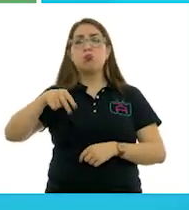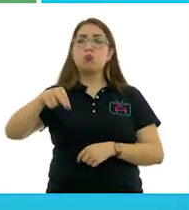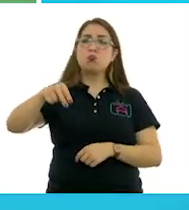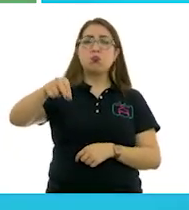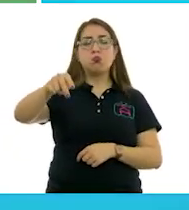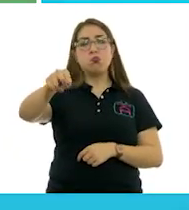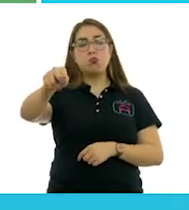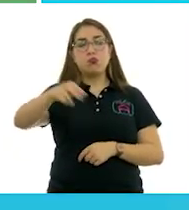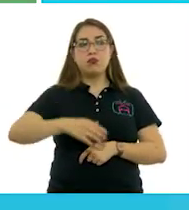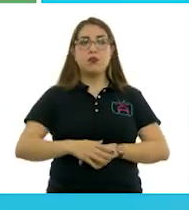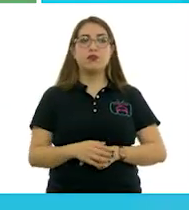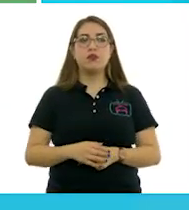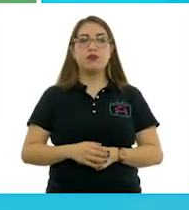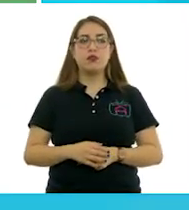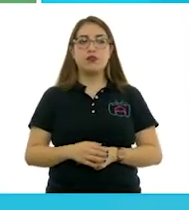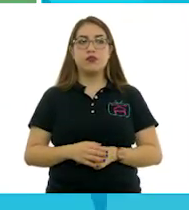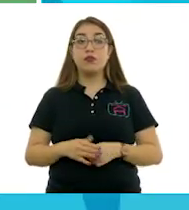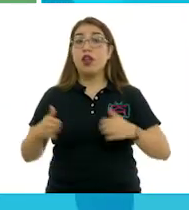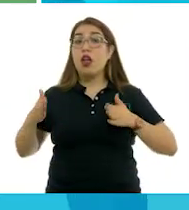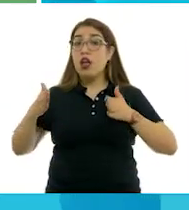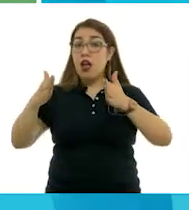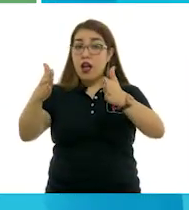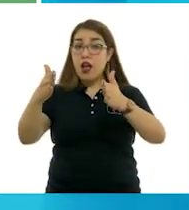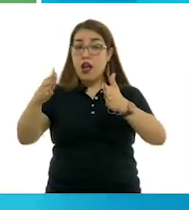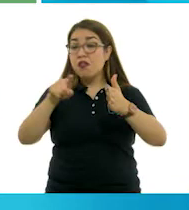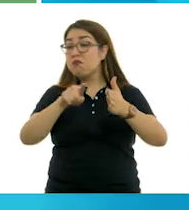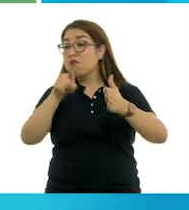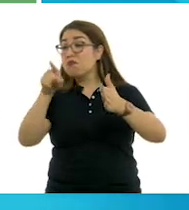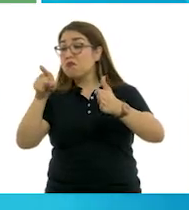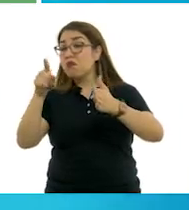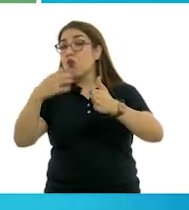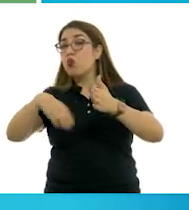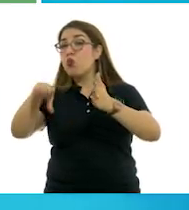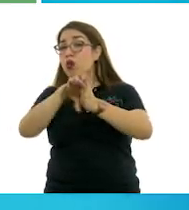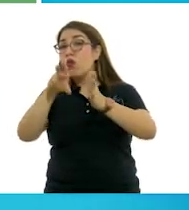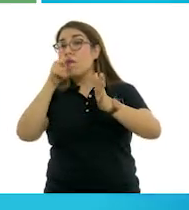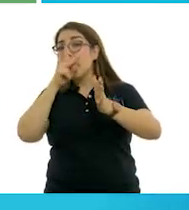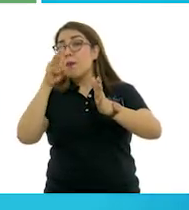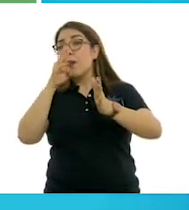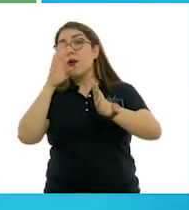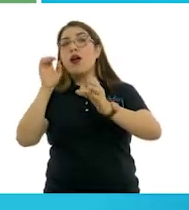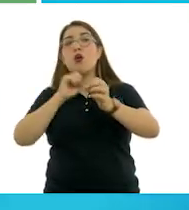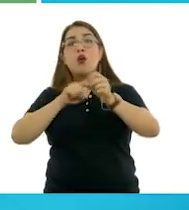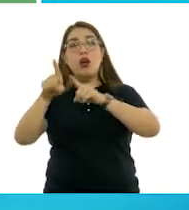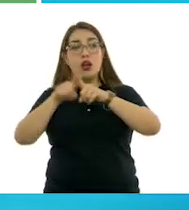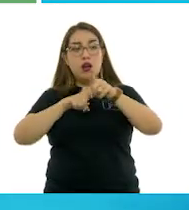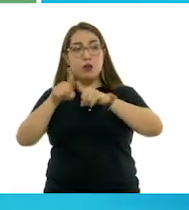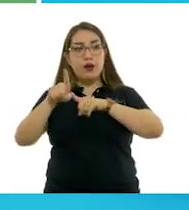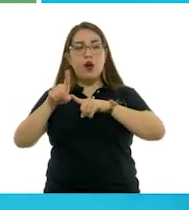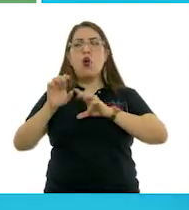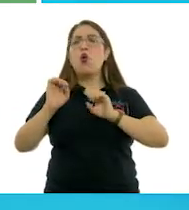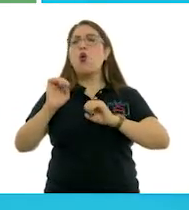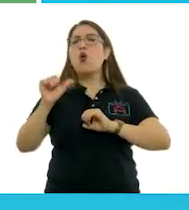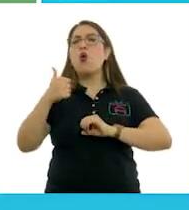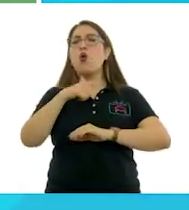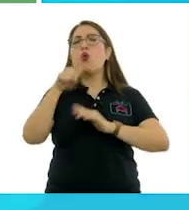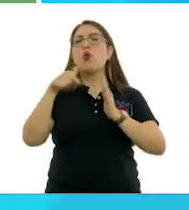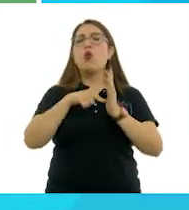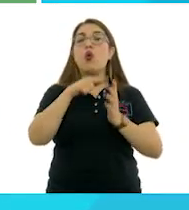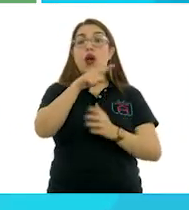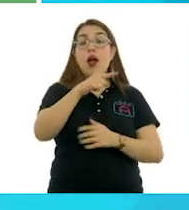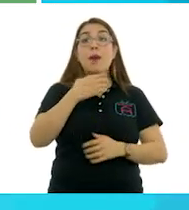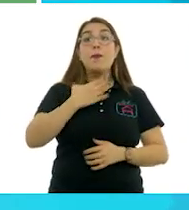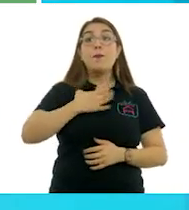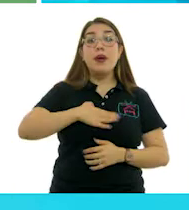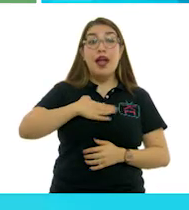atravesando y a lo mejor puedo llegar a la recámara de mi papá, de mi mamá o de mis hermanos. Otro espacio puede ser el baño,